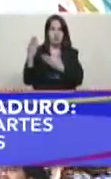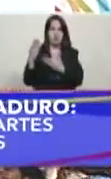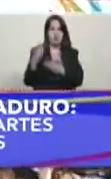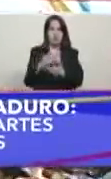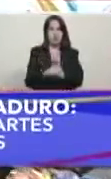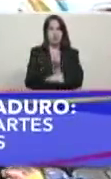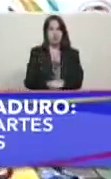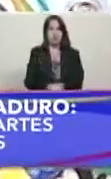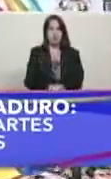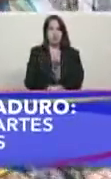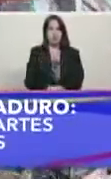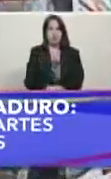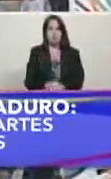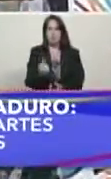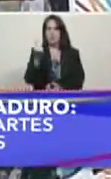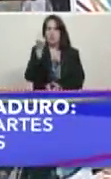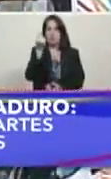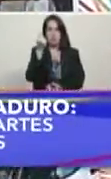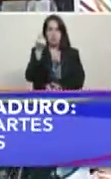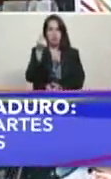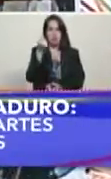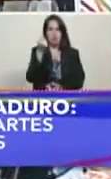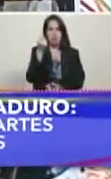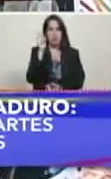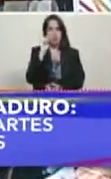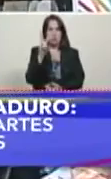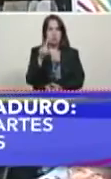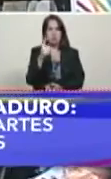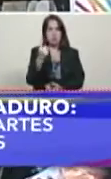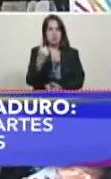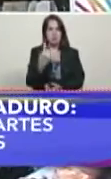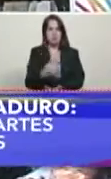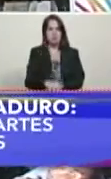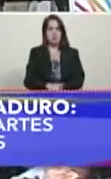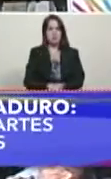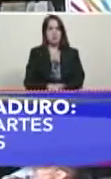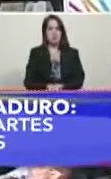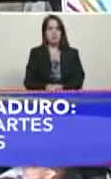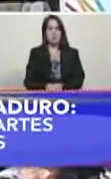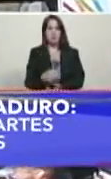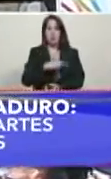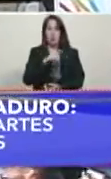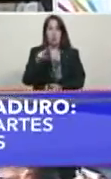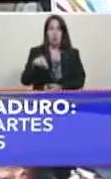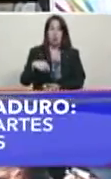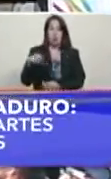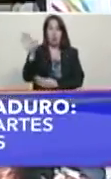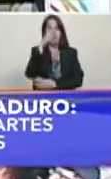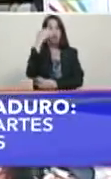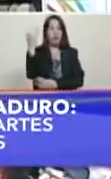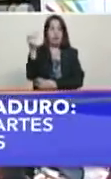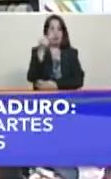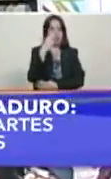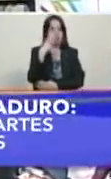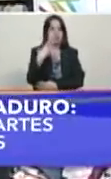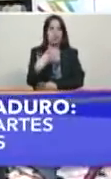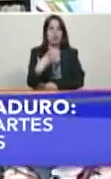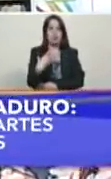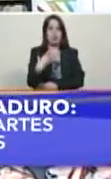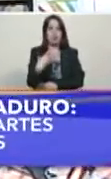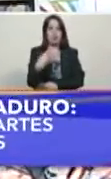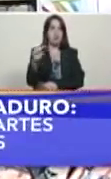por favor un segundo nada más ya te la devuelvo esta es nuestra bandera hermosa miren este la bandera de